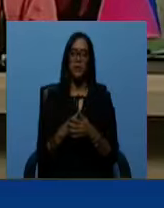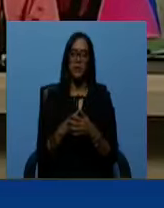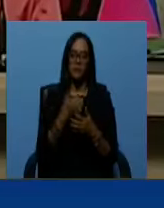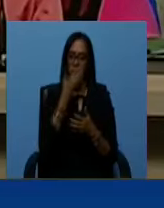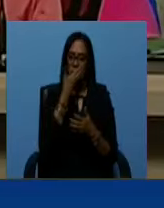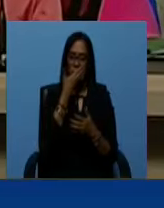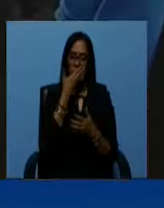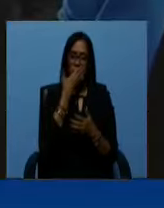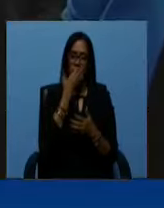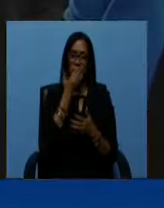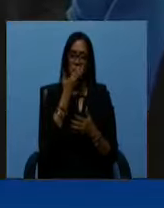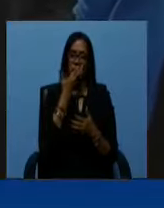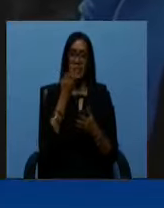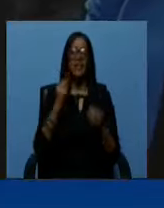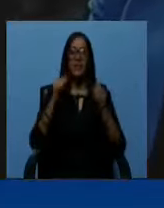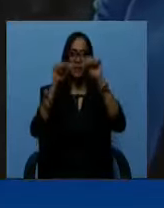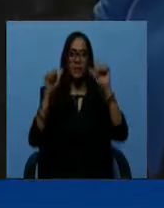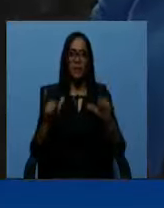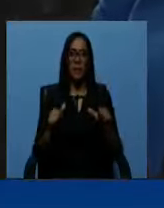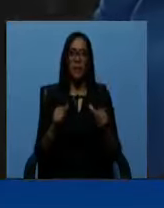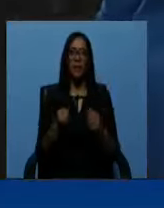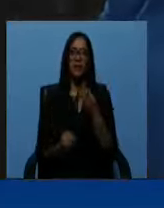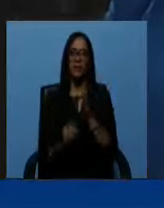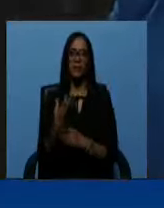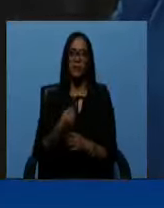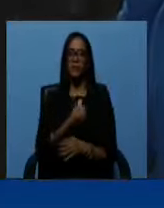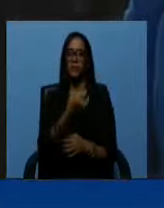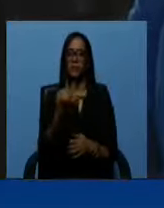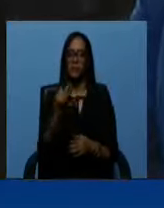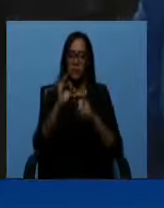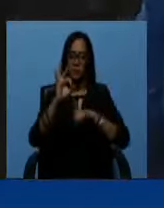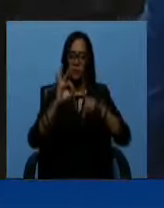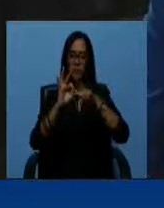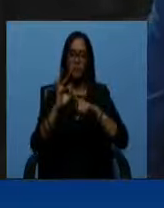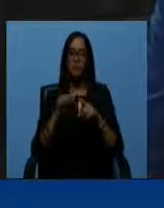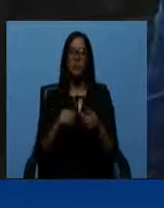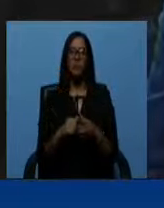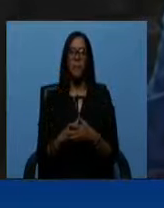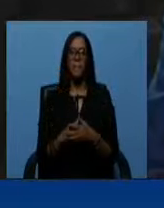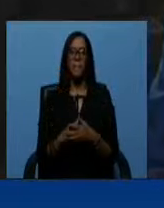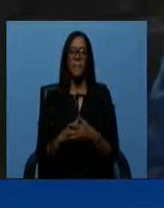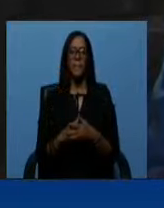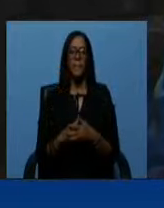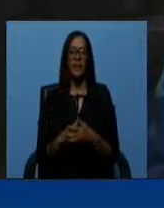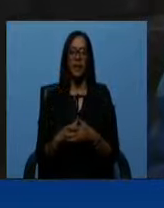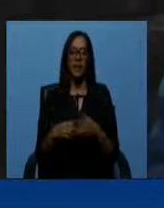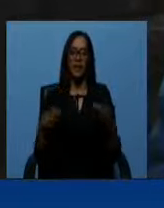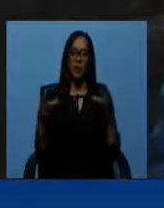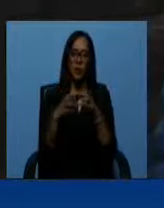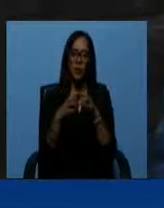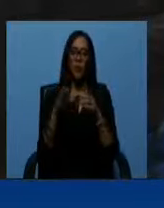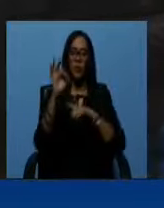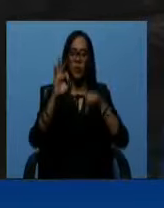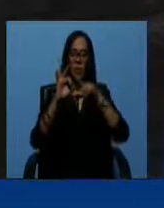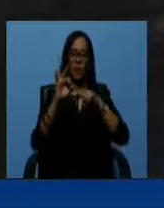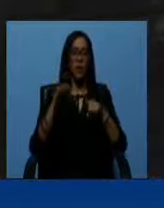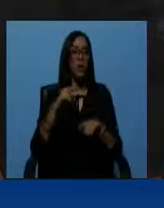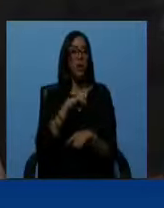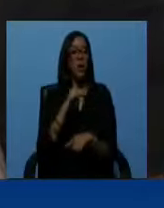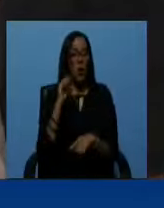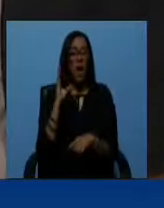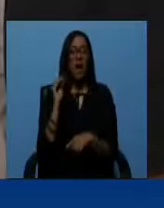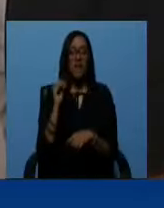Y los sistemas que se van a crear son multimonetarios, canastas de moneda. Y no hablemos del